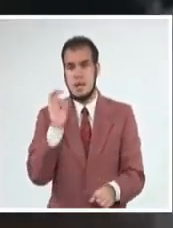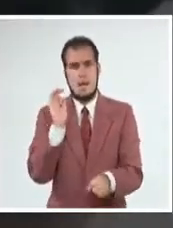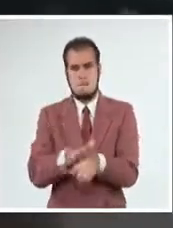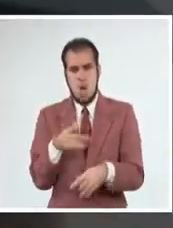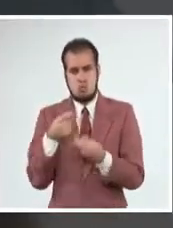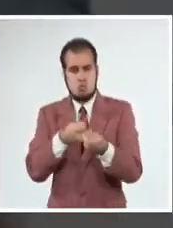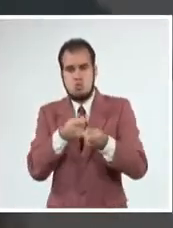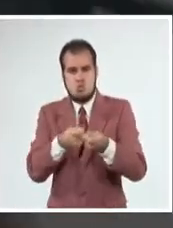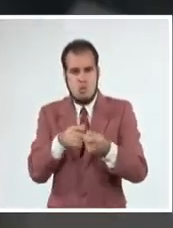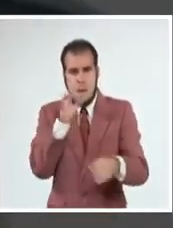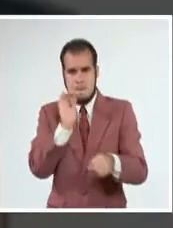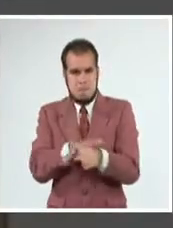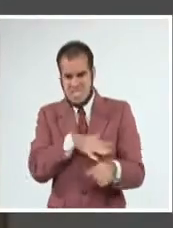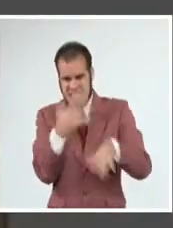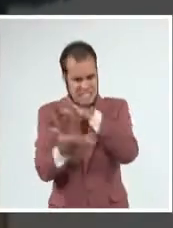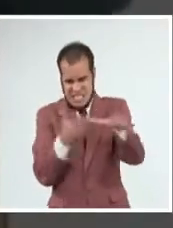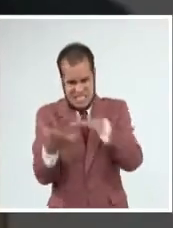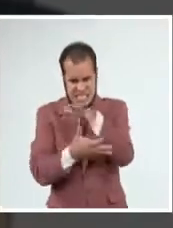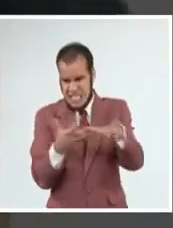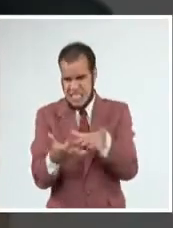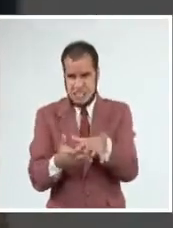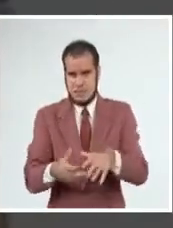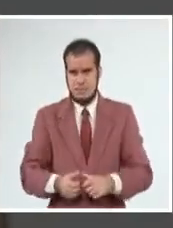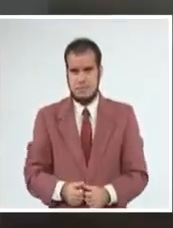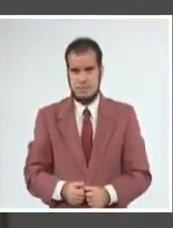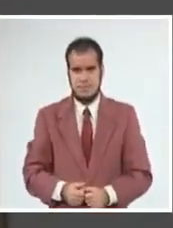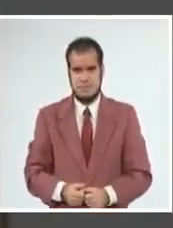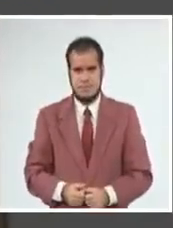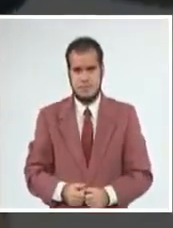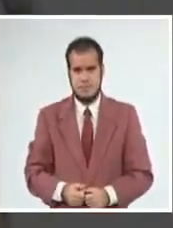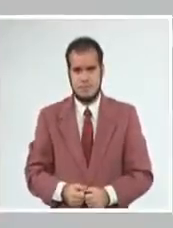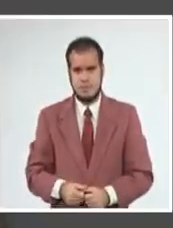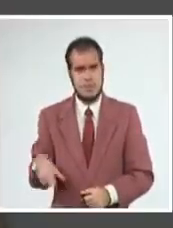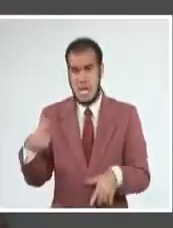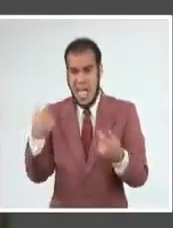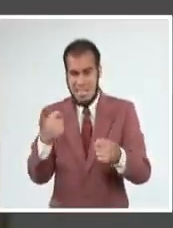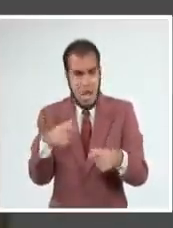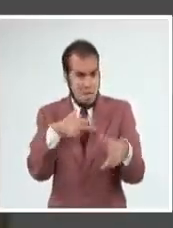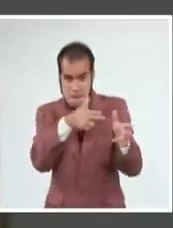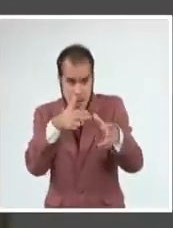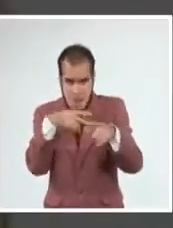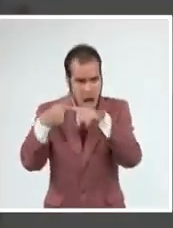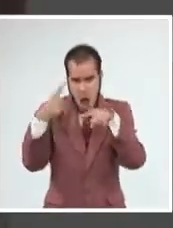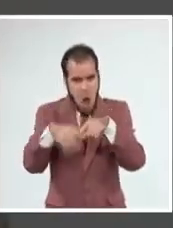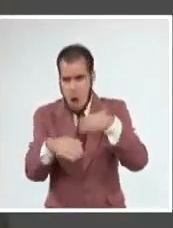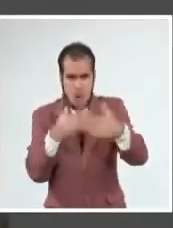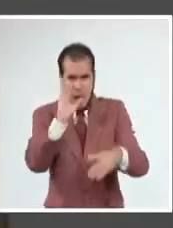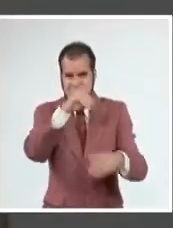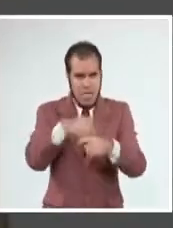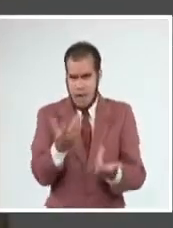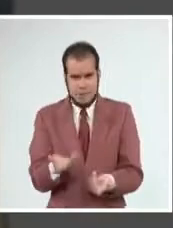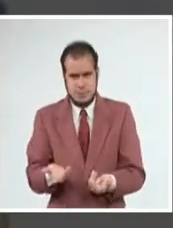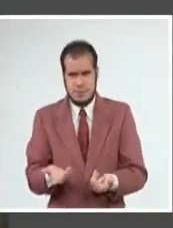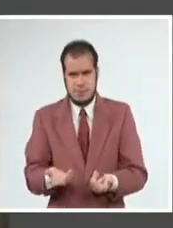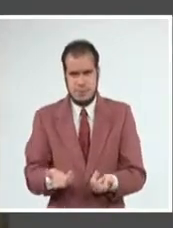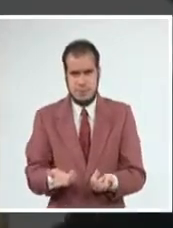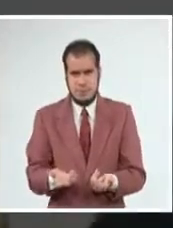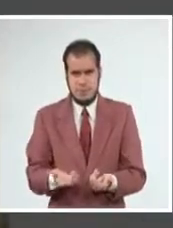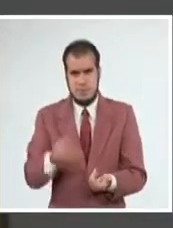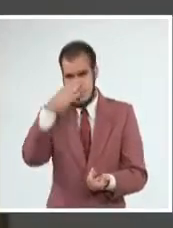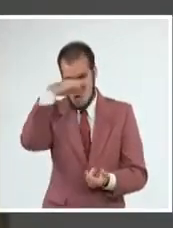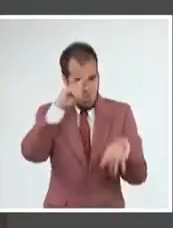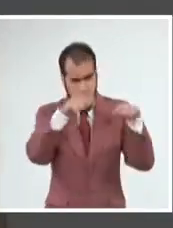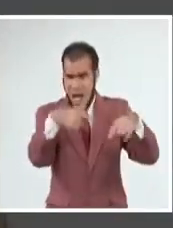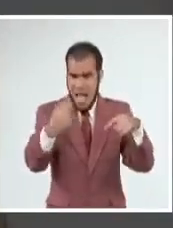odio y la violencia. Yo estaba con el dedo en la mano y plomo con ellos. Es gente para problemas. Cubano herido